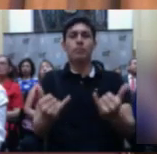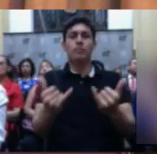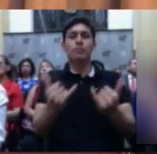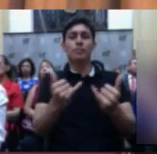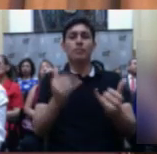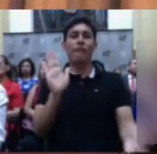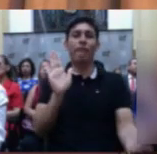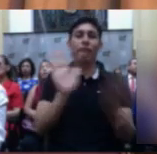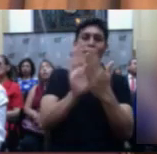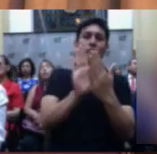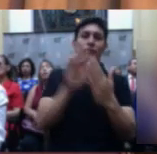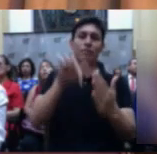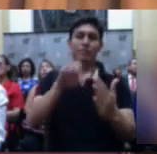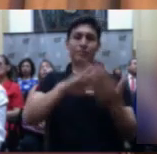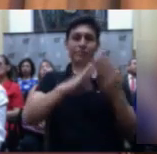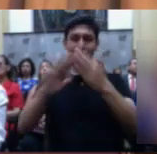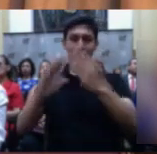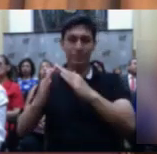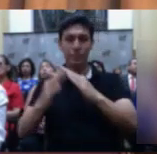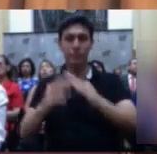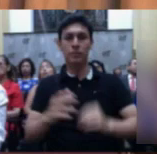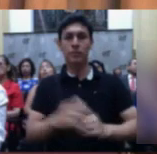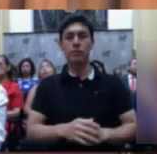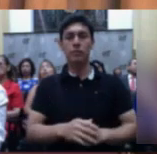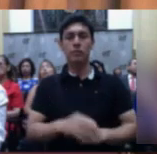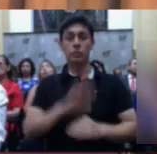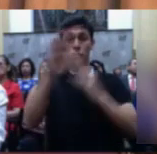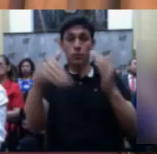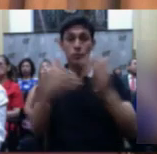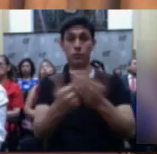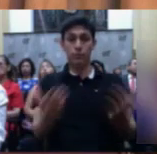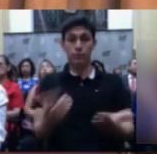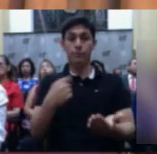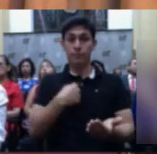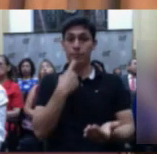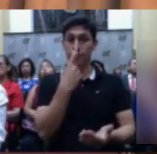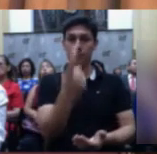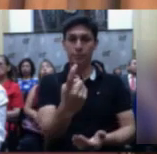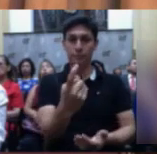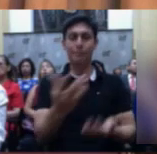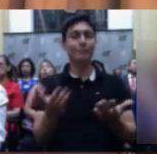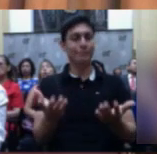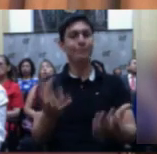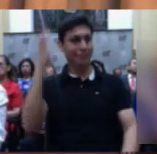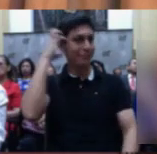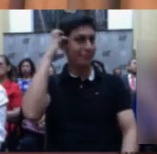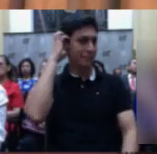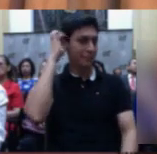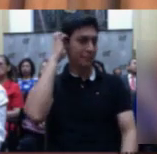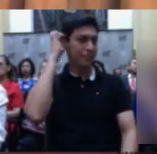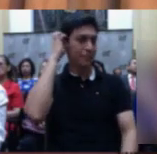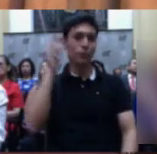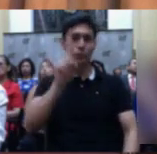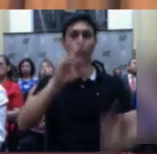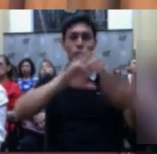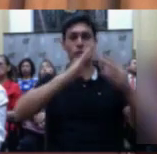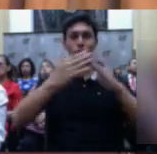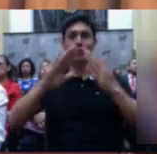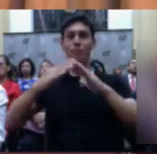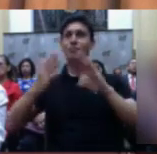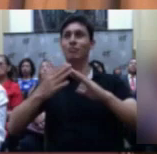ciudad. Todo esto que he mencionado es Miraflores. Una ciudad